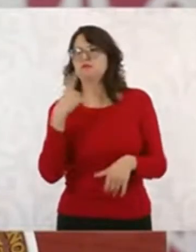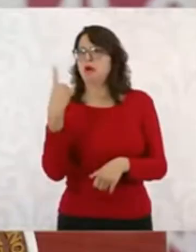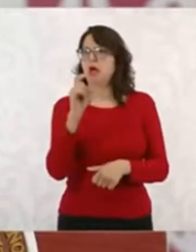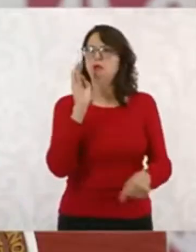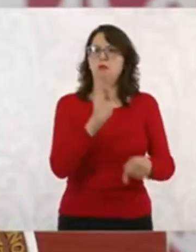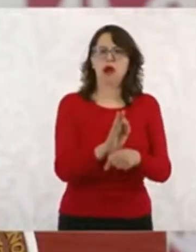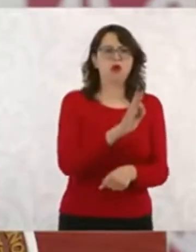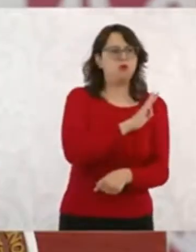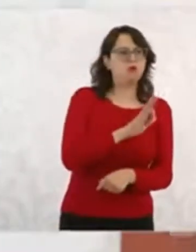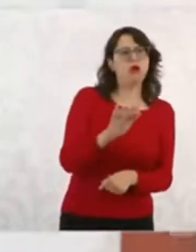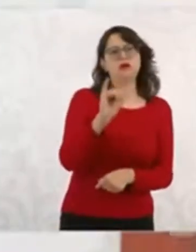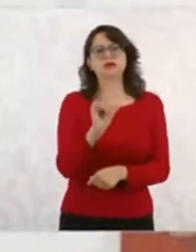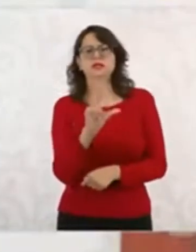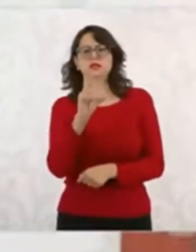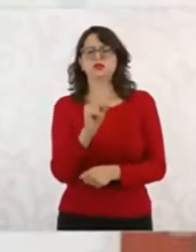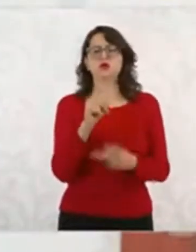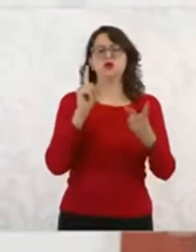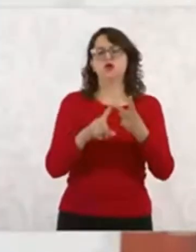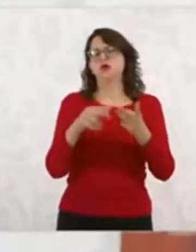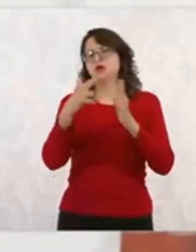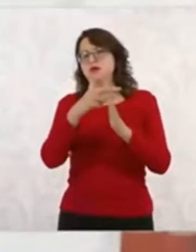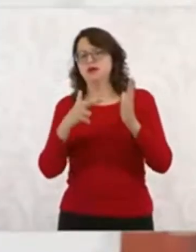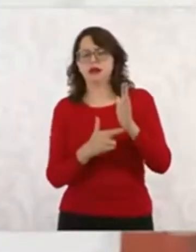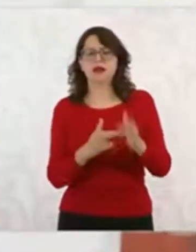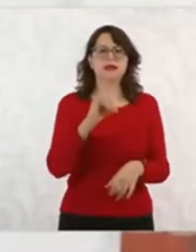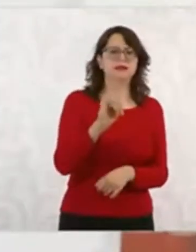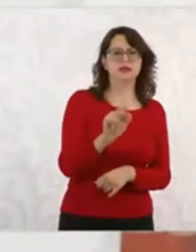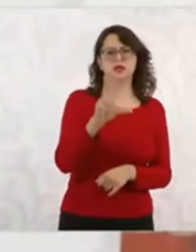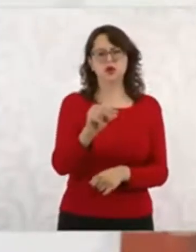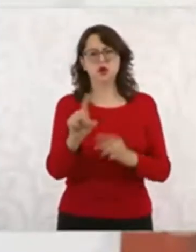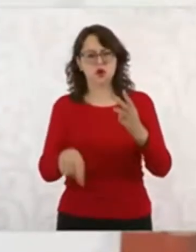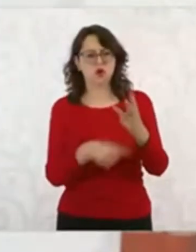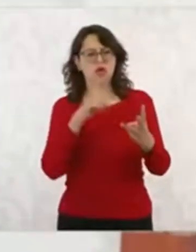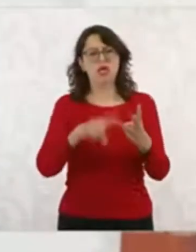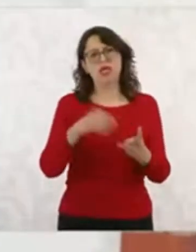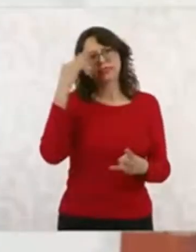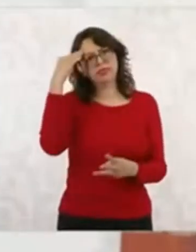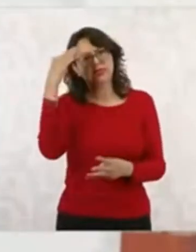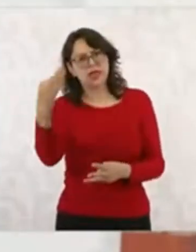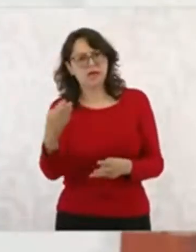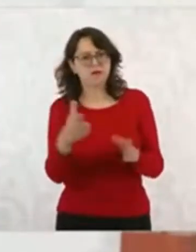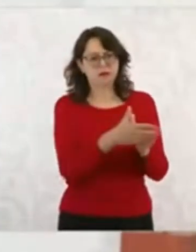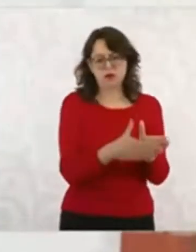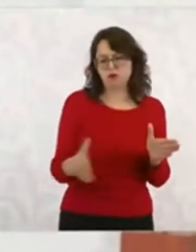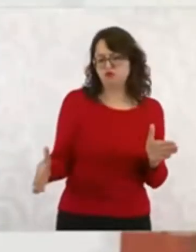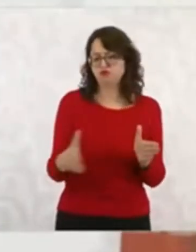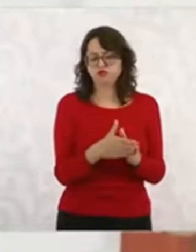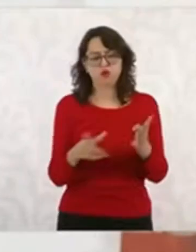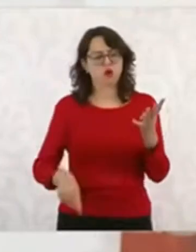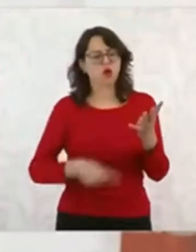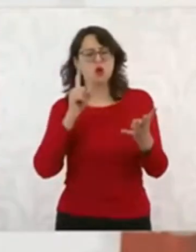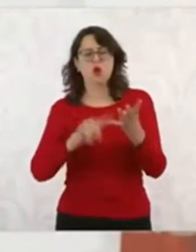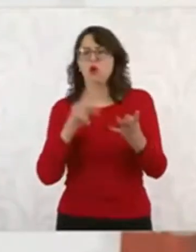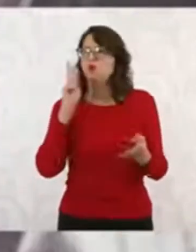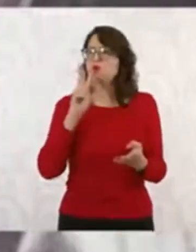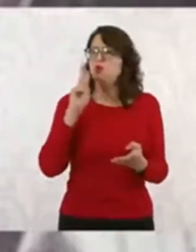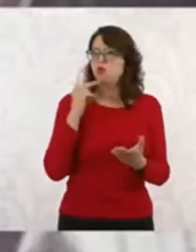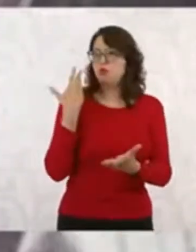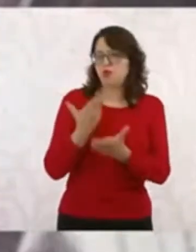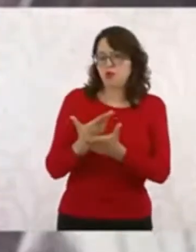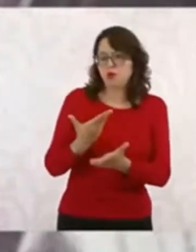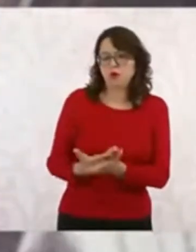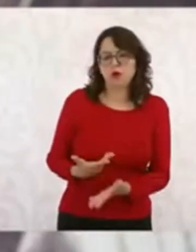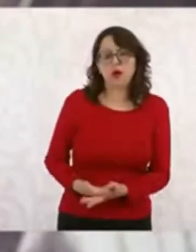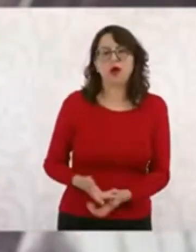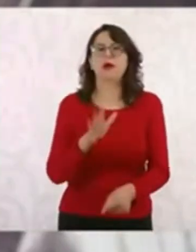la demanda, en qué plazo se debe presentar la demanda, qué pruebas hay que ofrecer, cómo